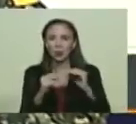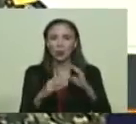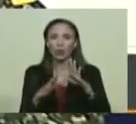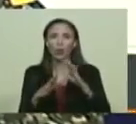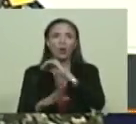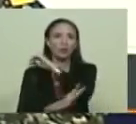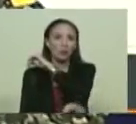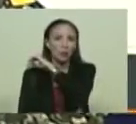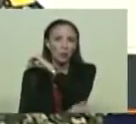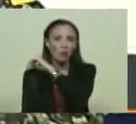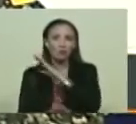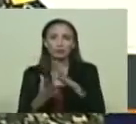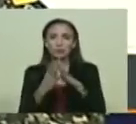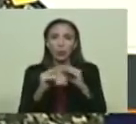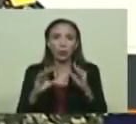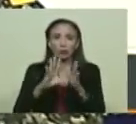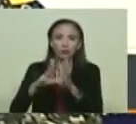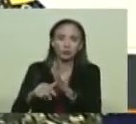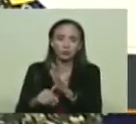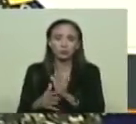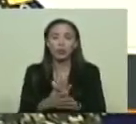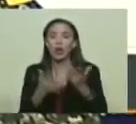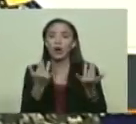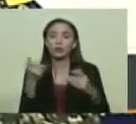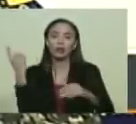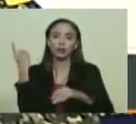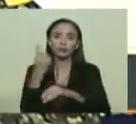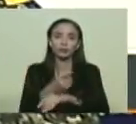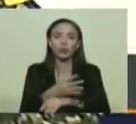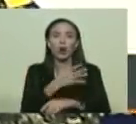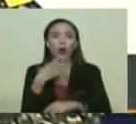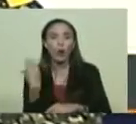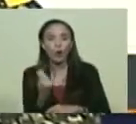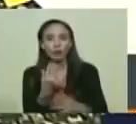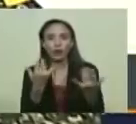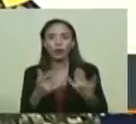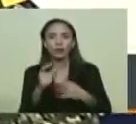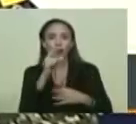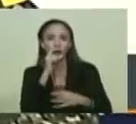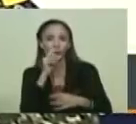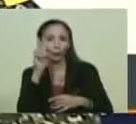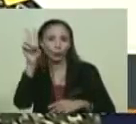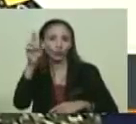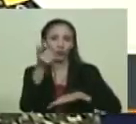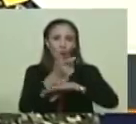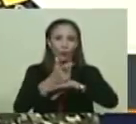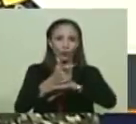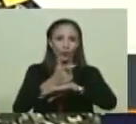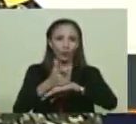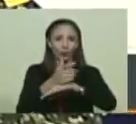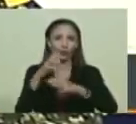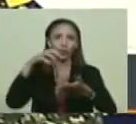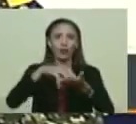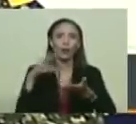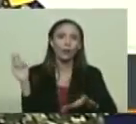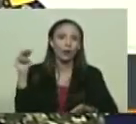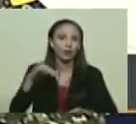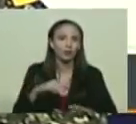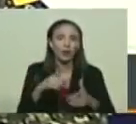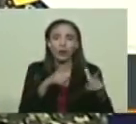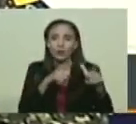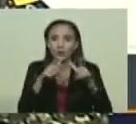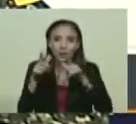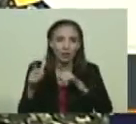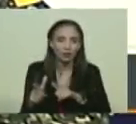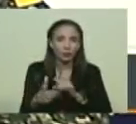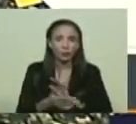He dado la orden, dado la llegada de un joven como Héctor Rodríguez a la gobernación del Estado Miranda, que